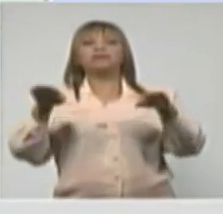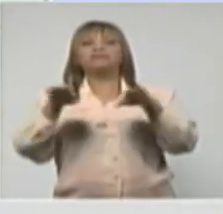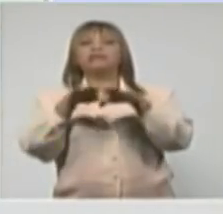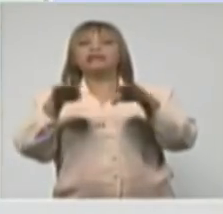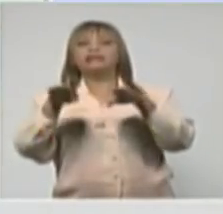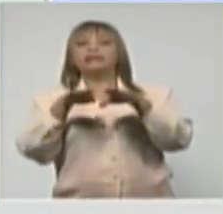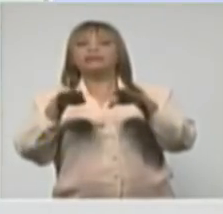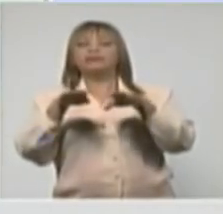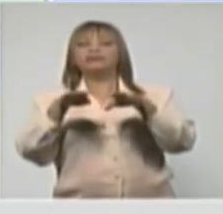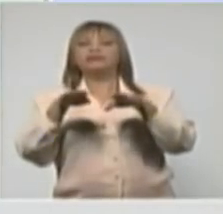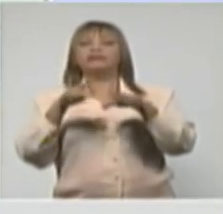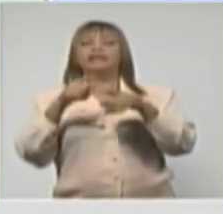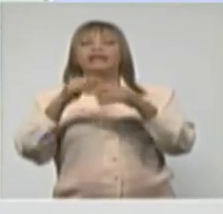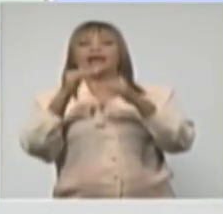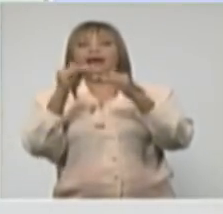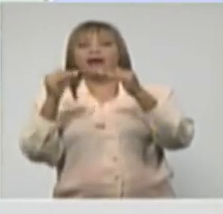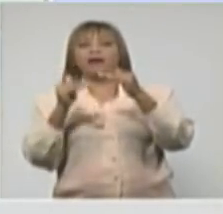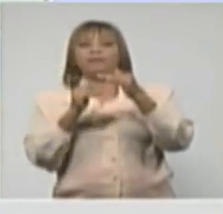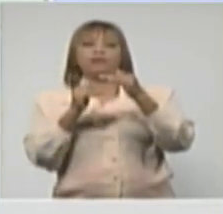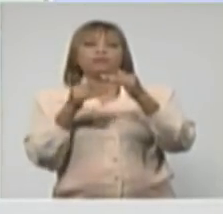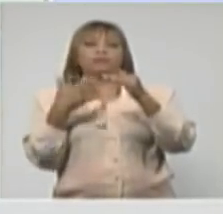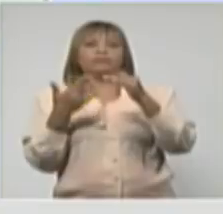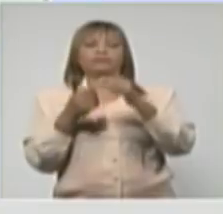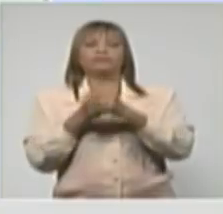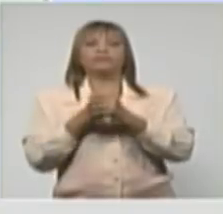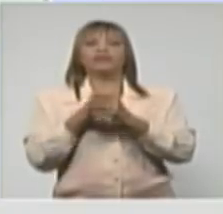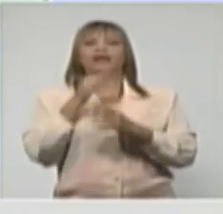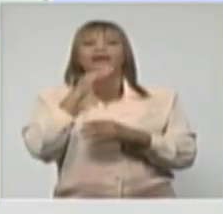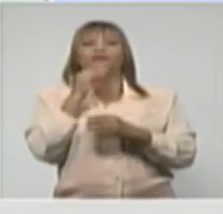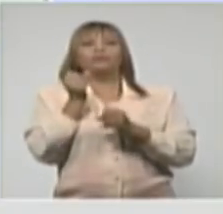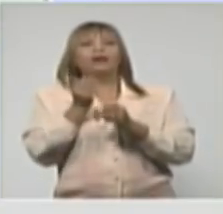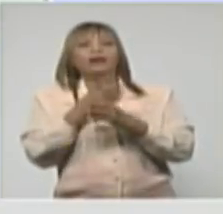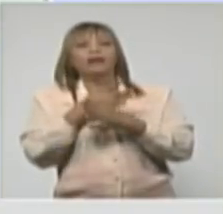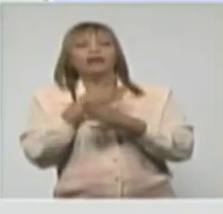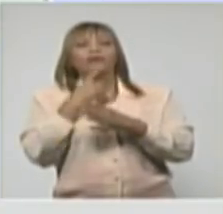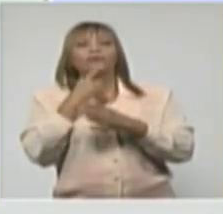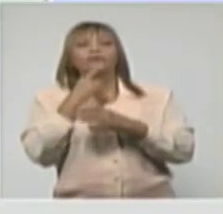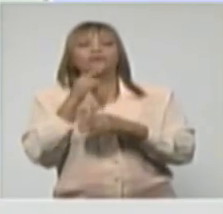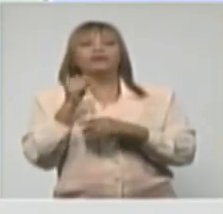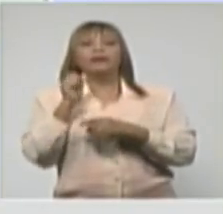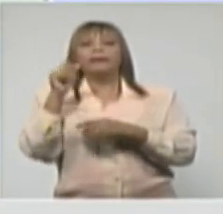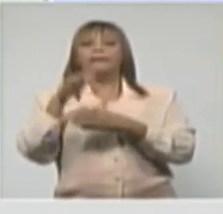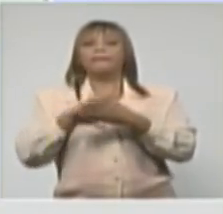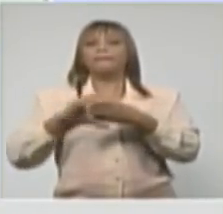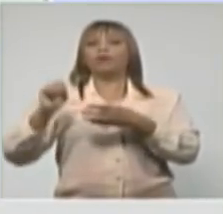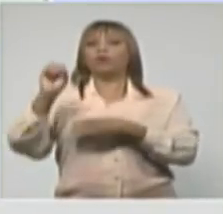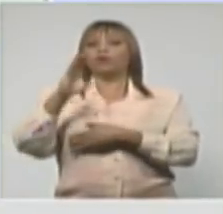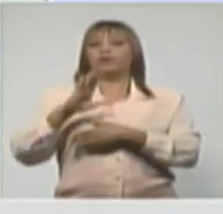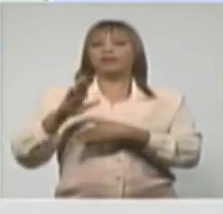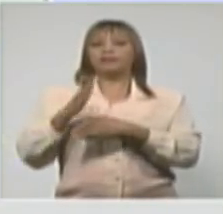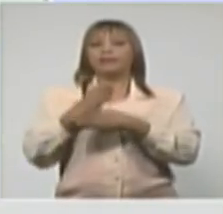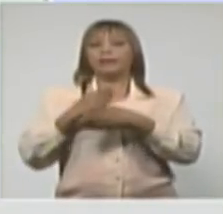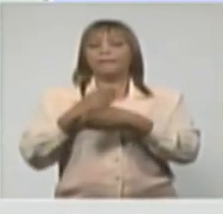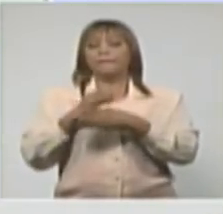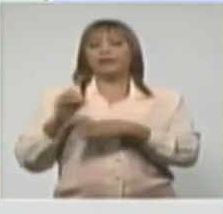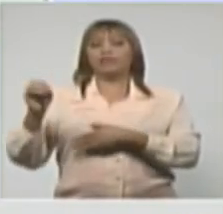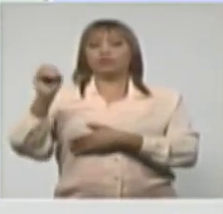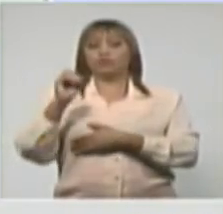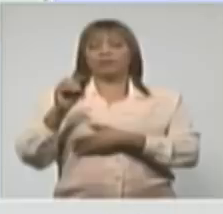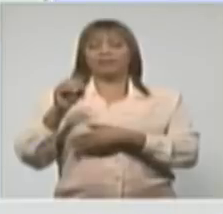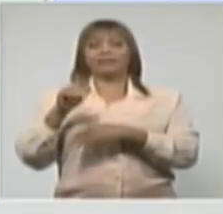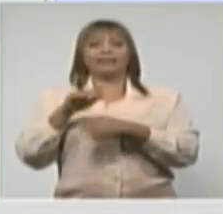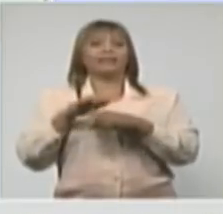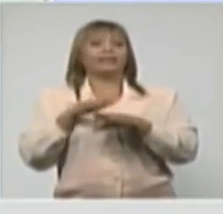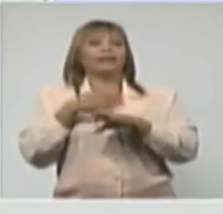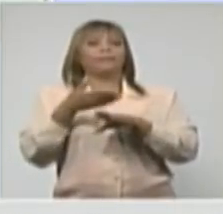Le sigue abajo, azul más clarito, es Medio Oriente, después Europa,